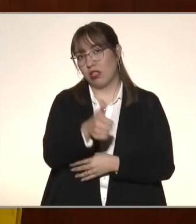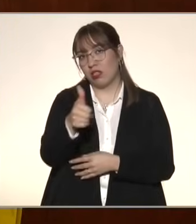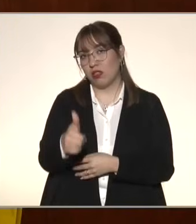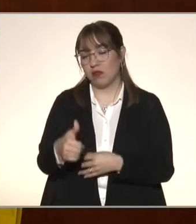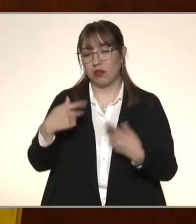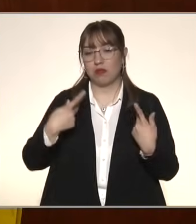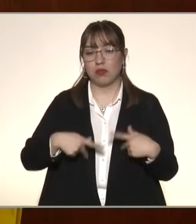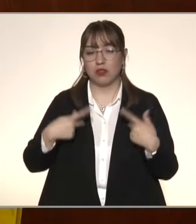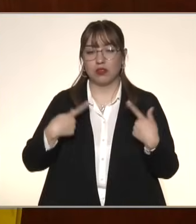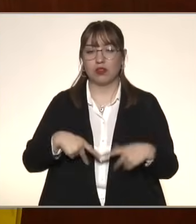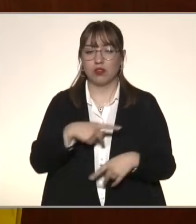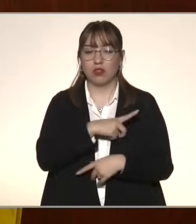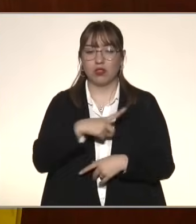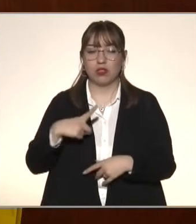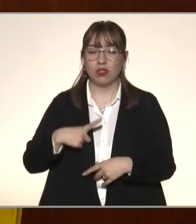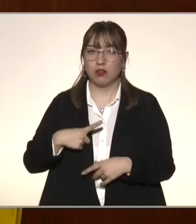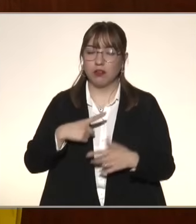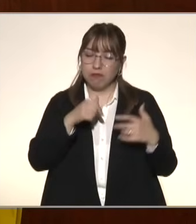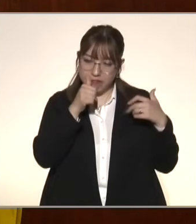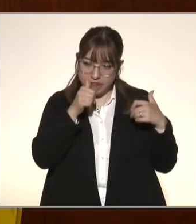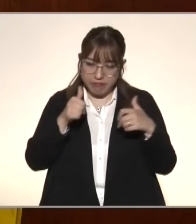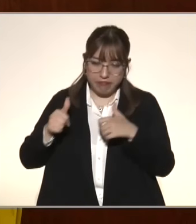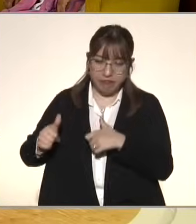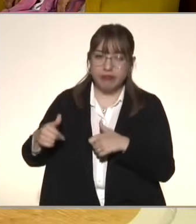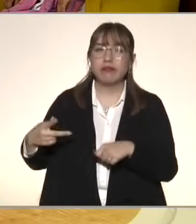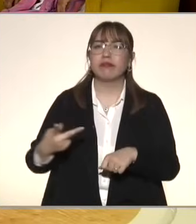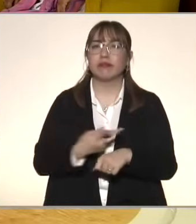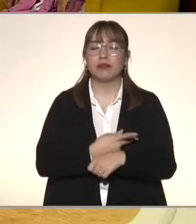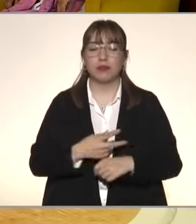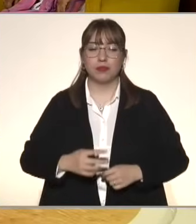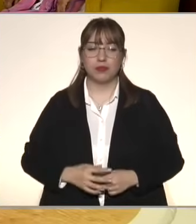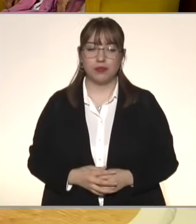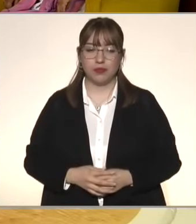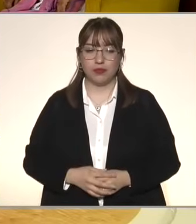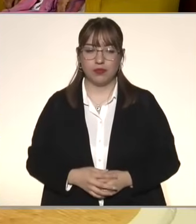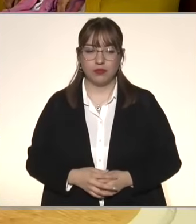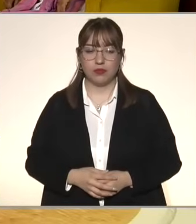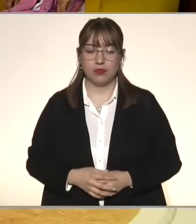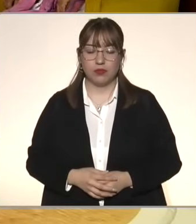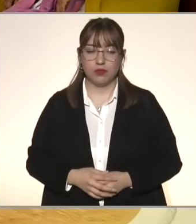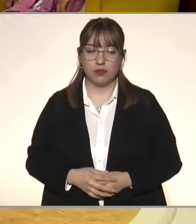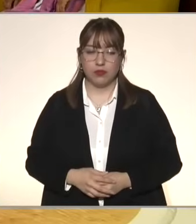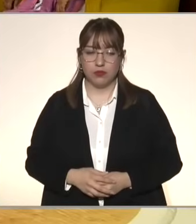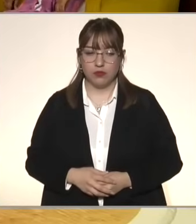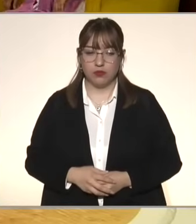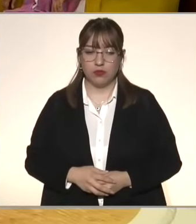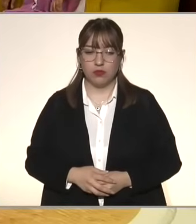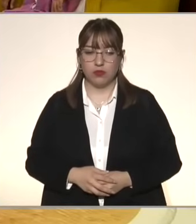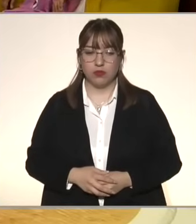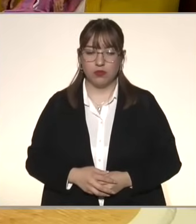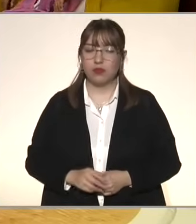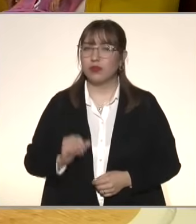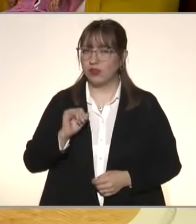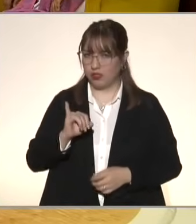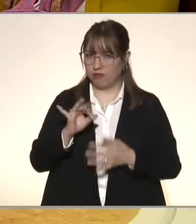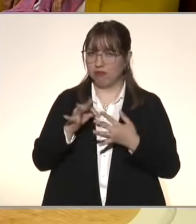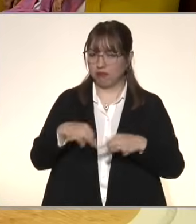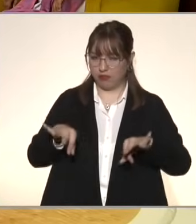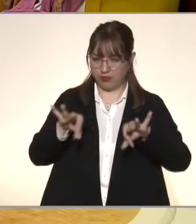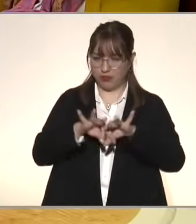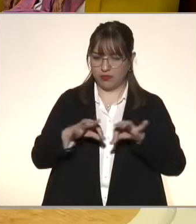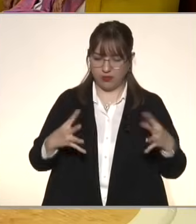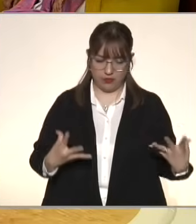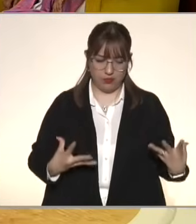hay veces que también hay que voltear a ver a ellos. ¿Qué opinan de esto? Adelante, Cintia. Sí es importante tener un trabajo con los